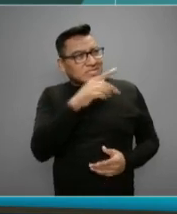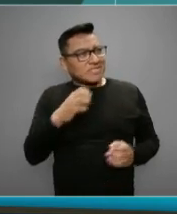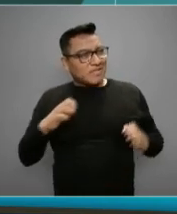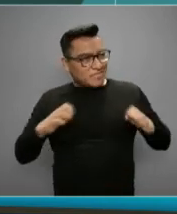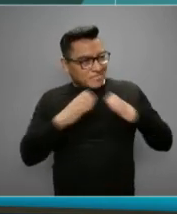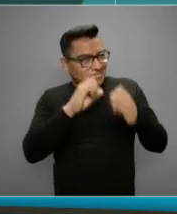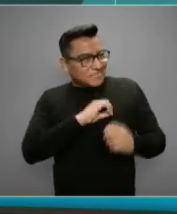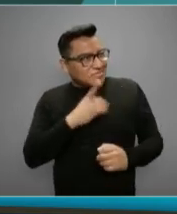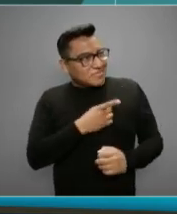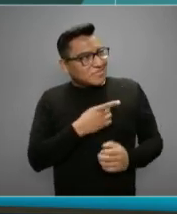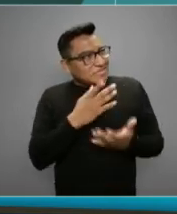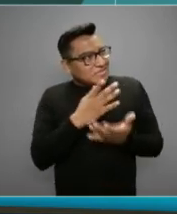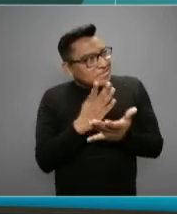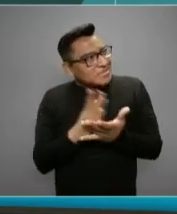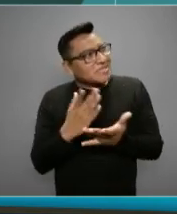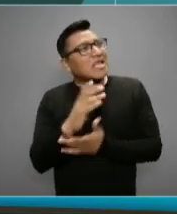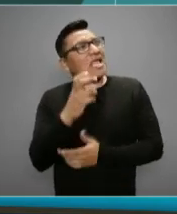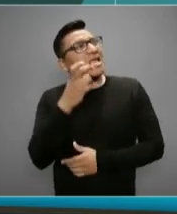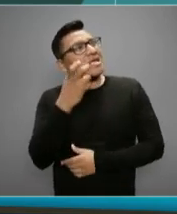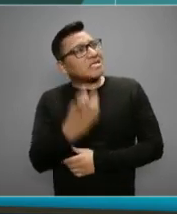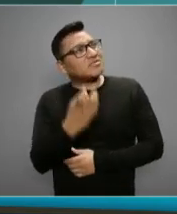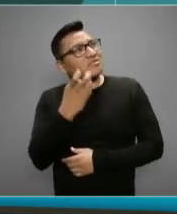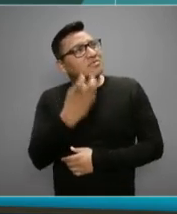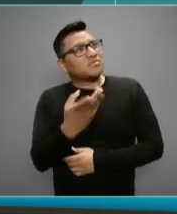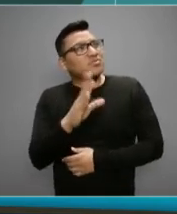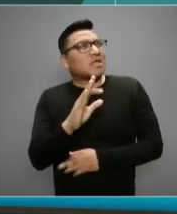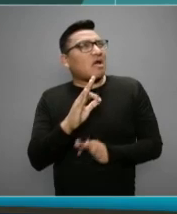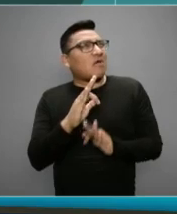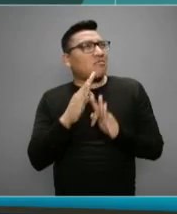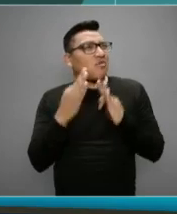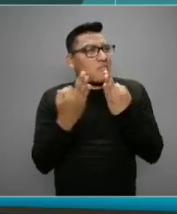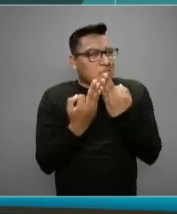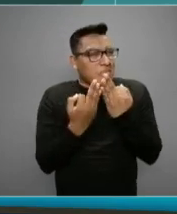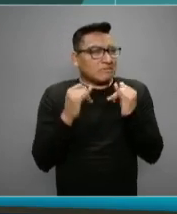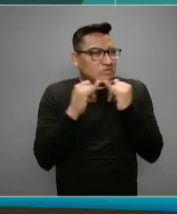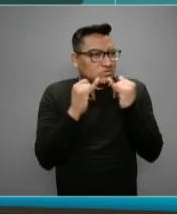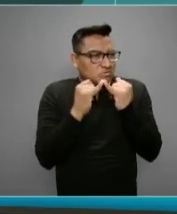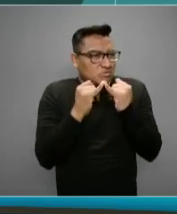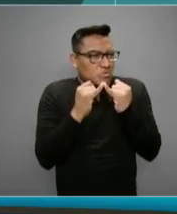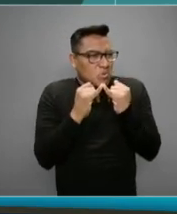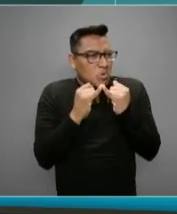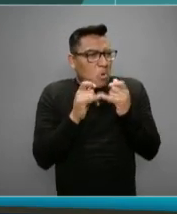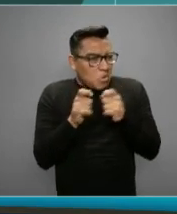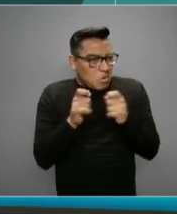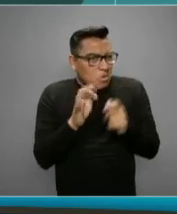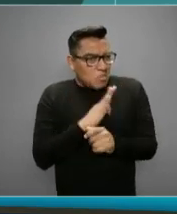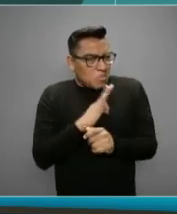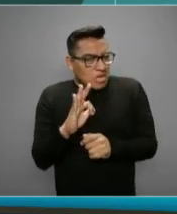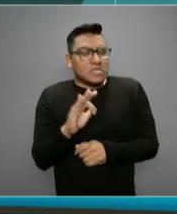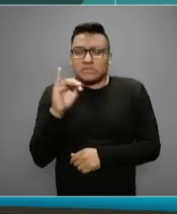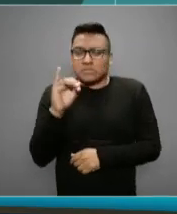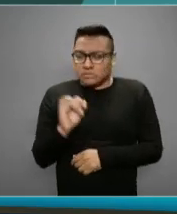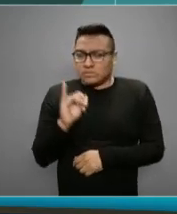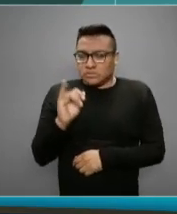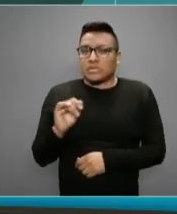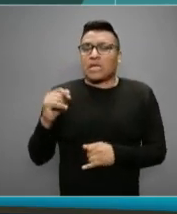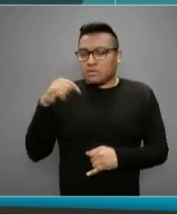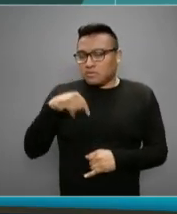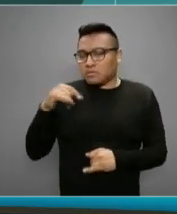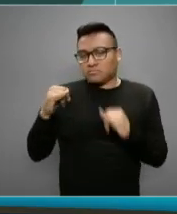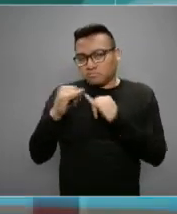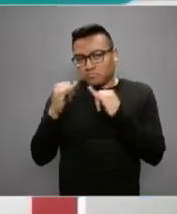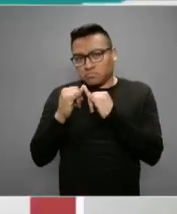sanitaria que estamos viviendo, ¿son financieramente manejables para el instituto? Por supuesto que sí, Hernán. Lo que,